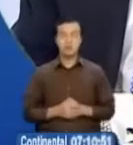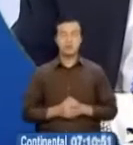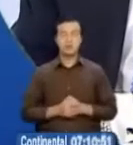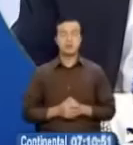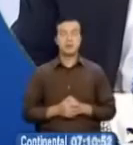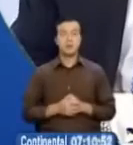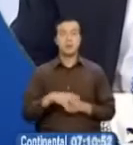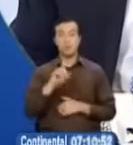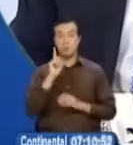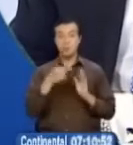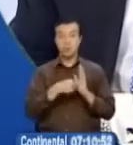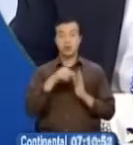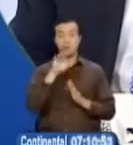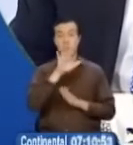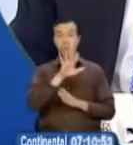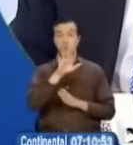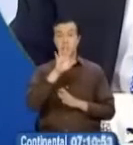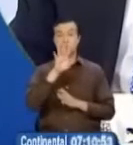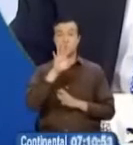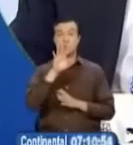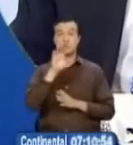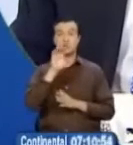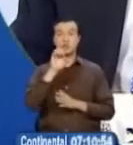que esos 1.407 casos